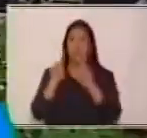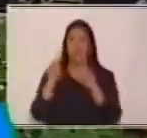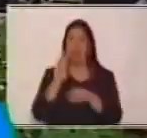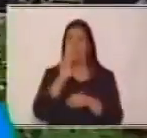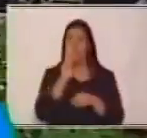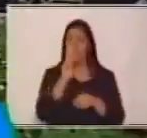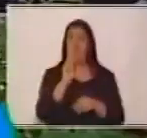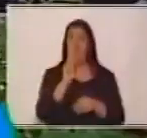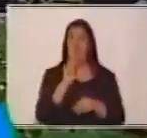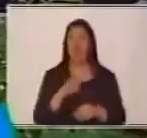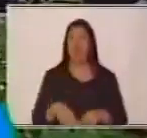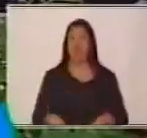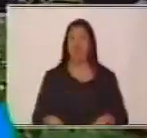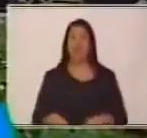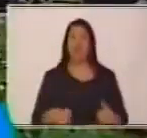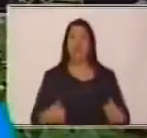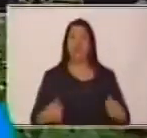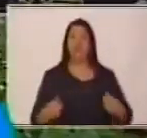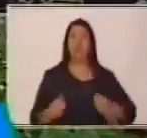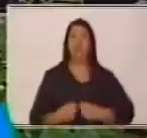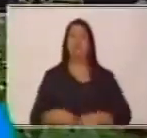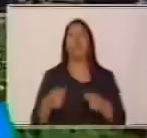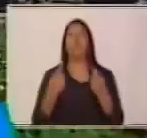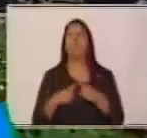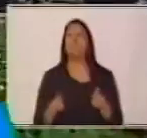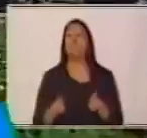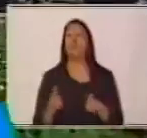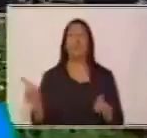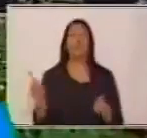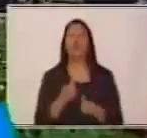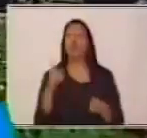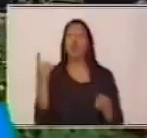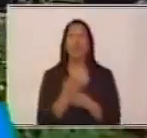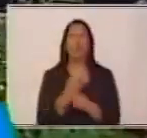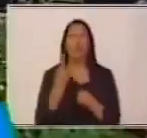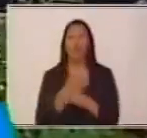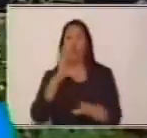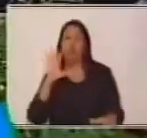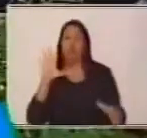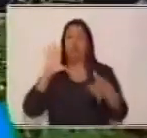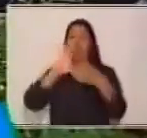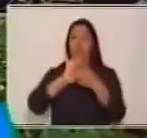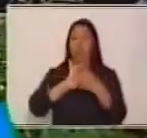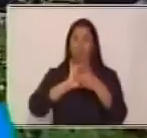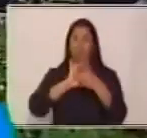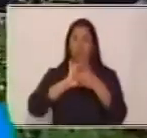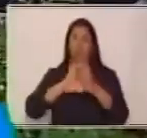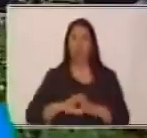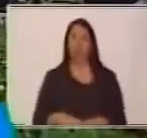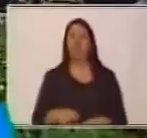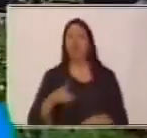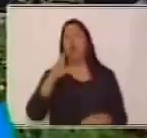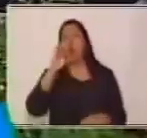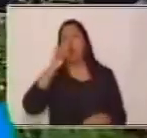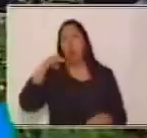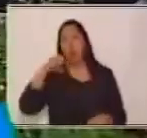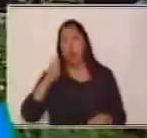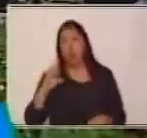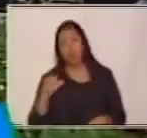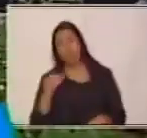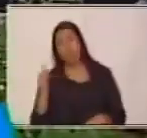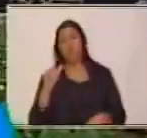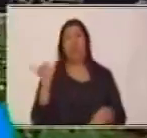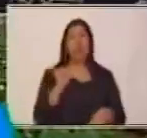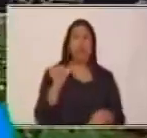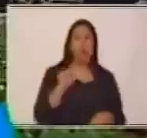Ahora la diferencia con la imagen es que no va a utilizar nexo como, así como, igual que o parece,